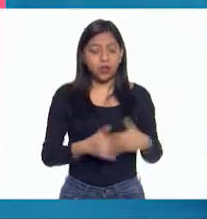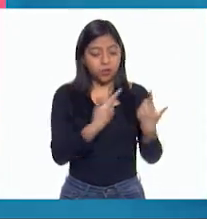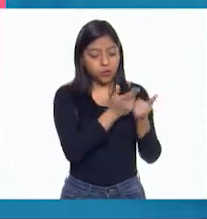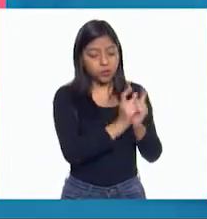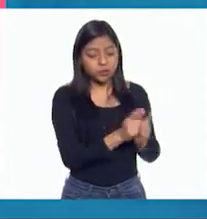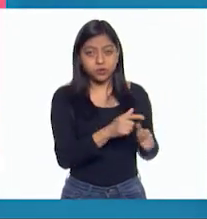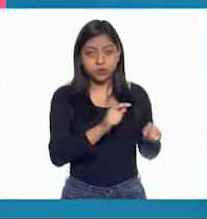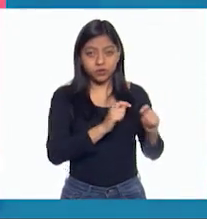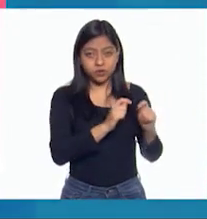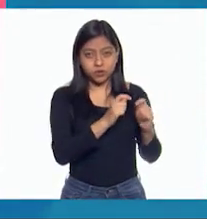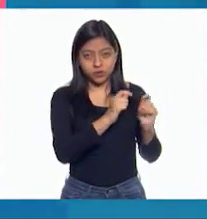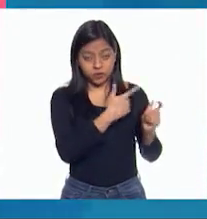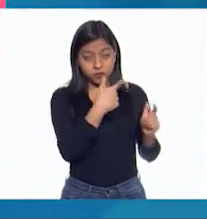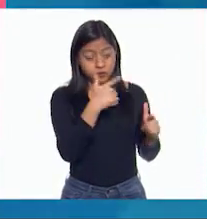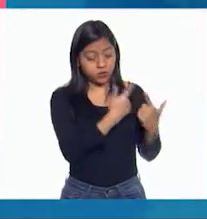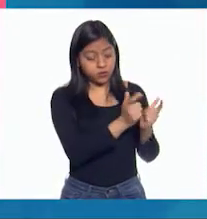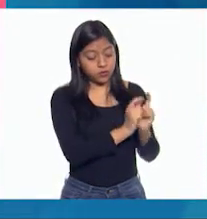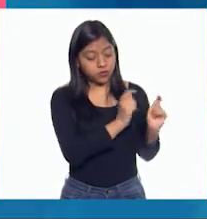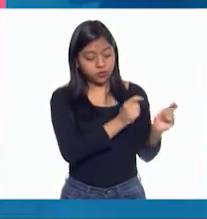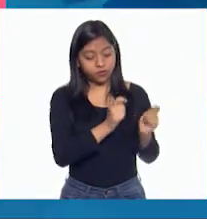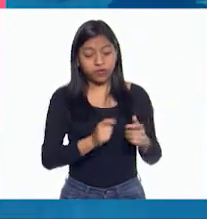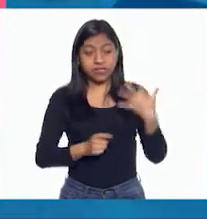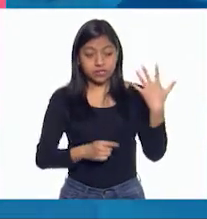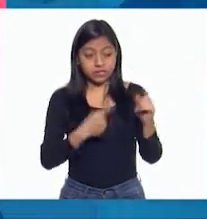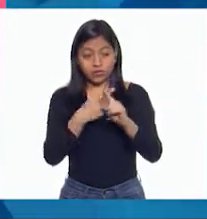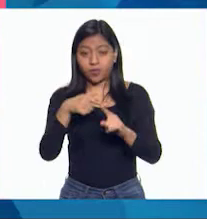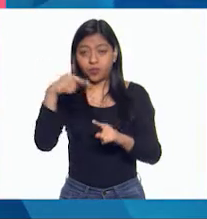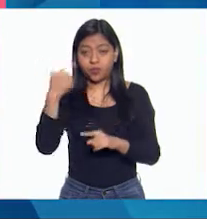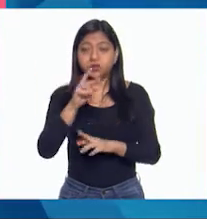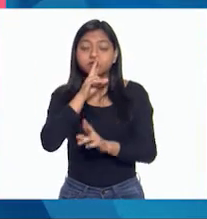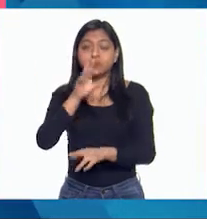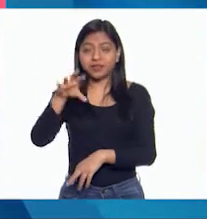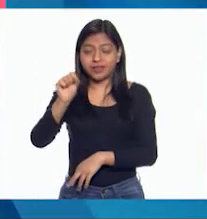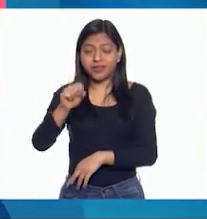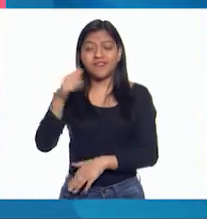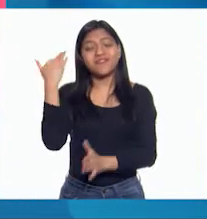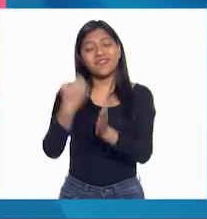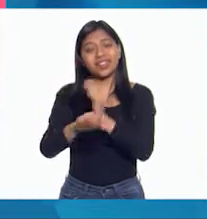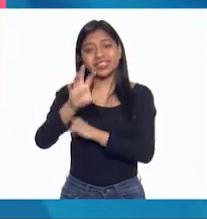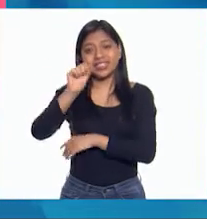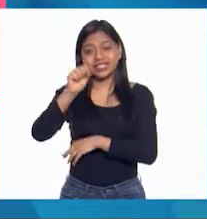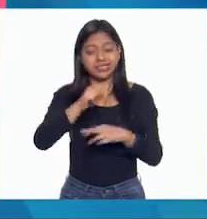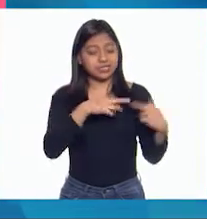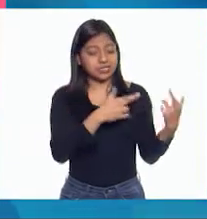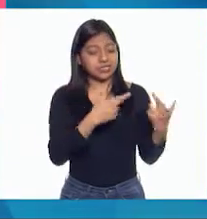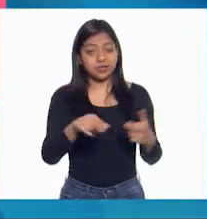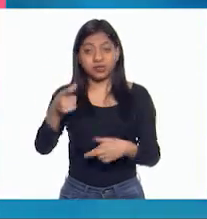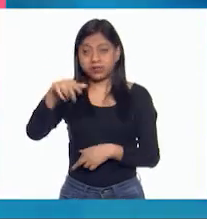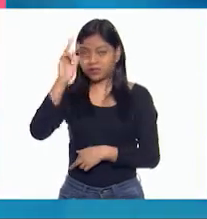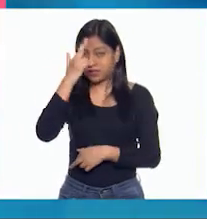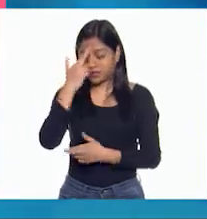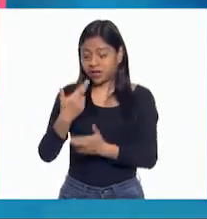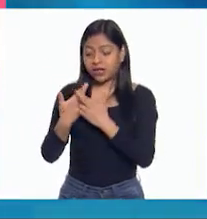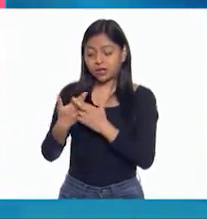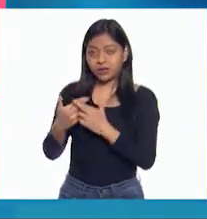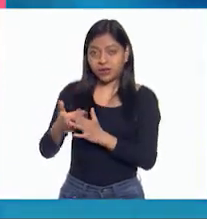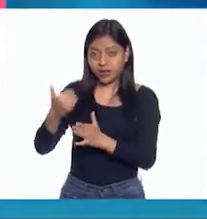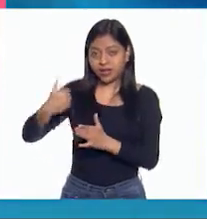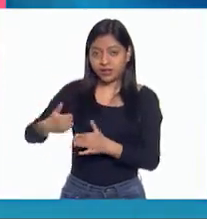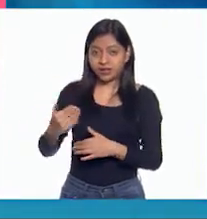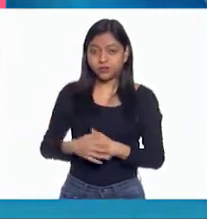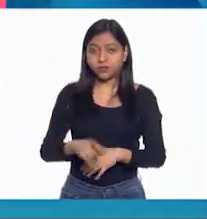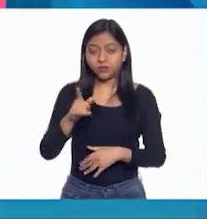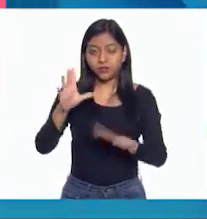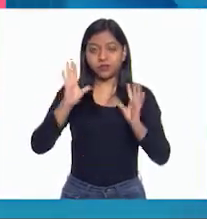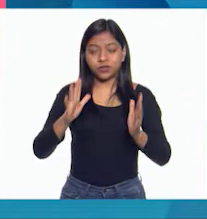salones, 5 por 12 son 60. Me faltan 60 recuerdos. Acuérdate del residuo de la división que hice. Ya tienes